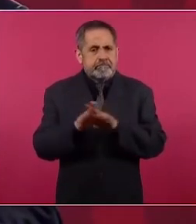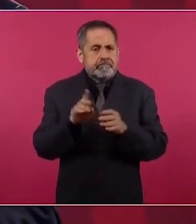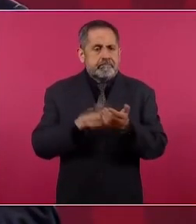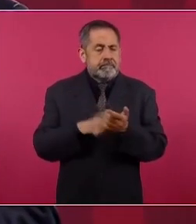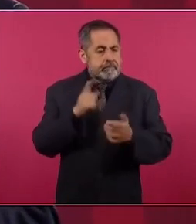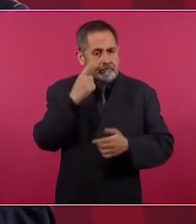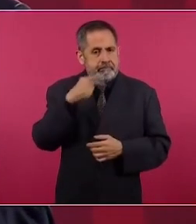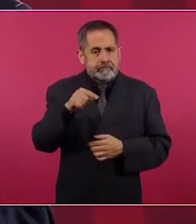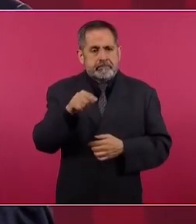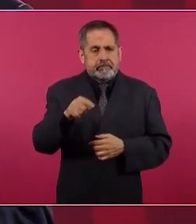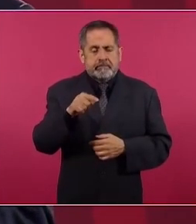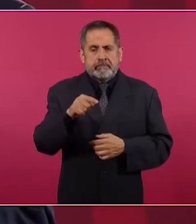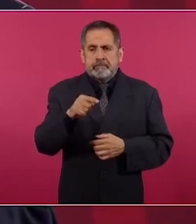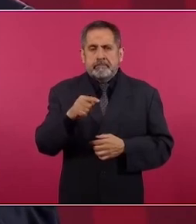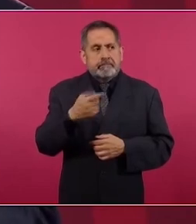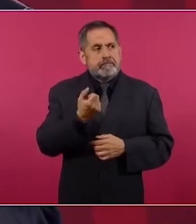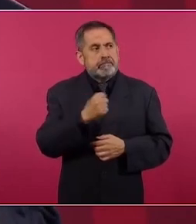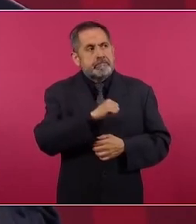para enfrentar la inflación.